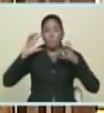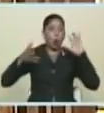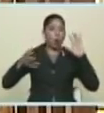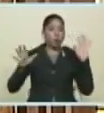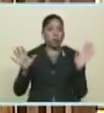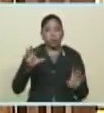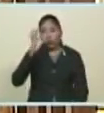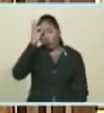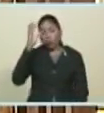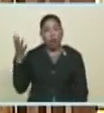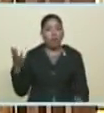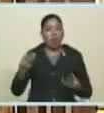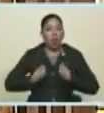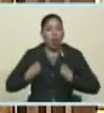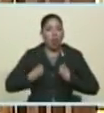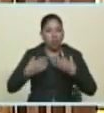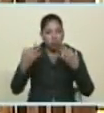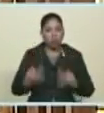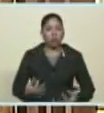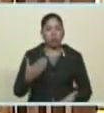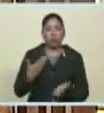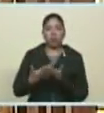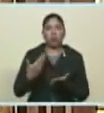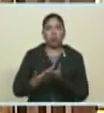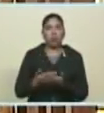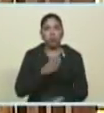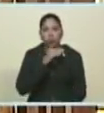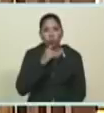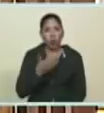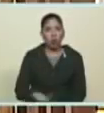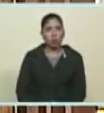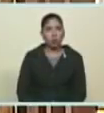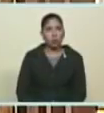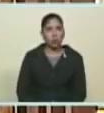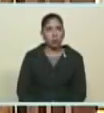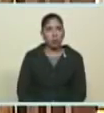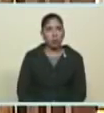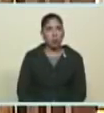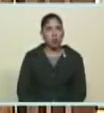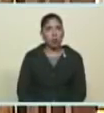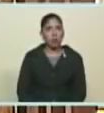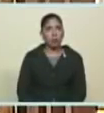Y flaco servicio le presta a cualquier causa democrática para que